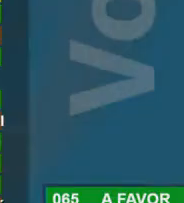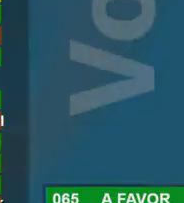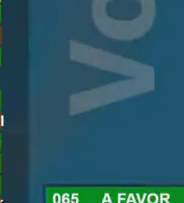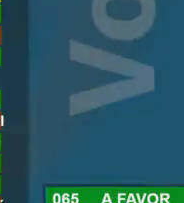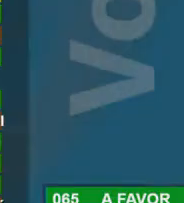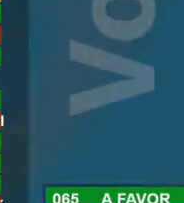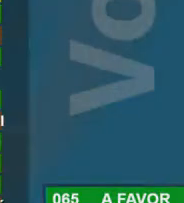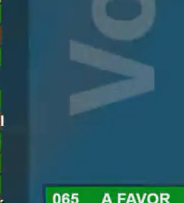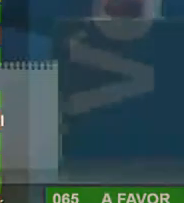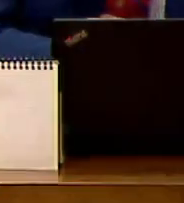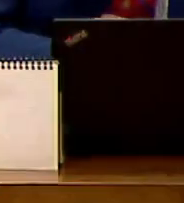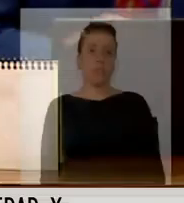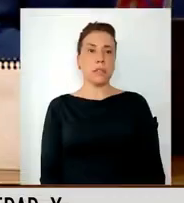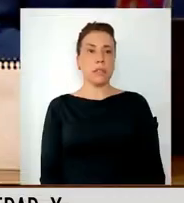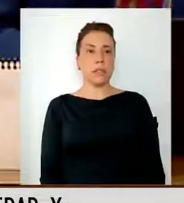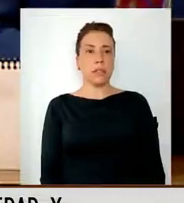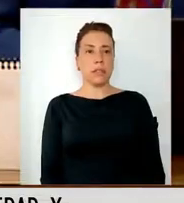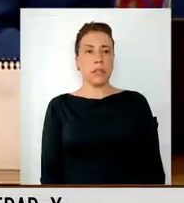rechazado